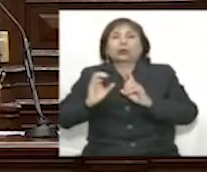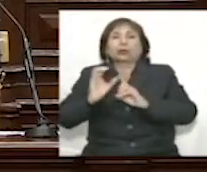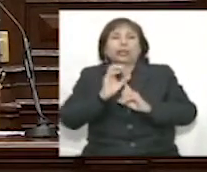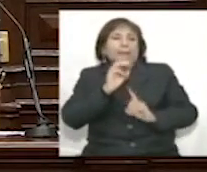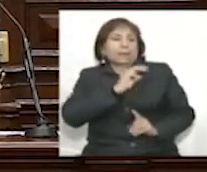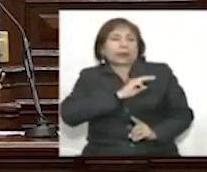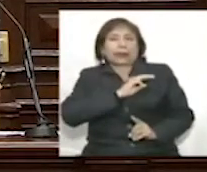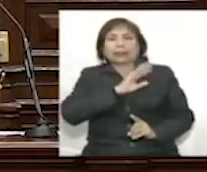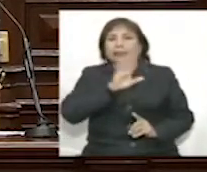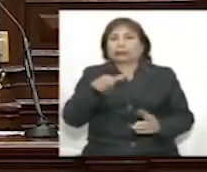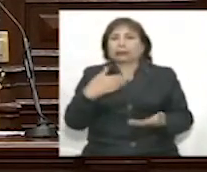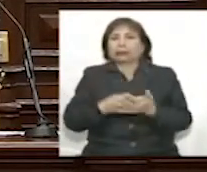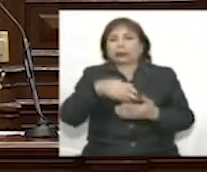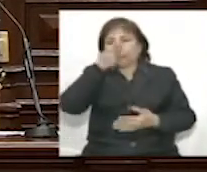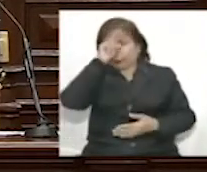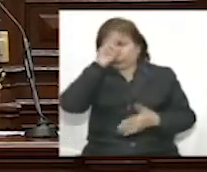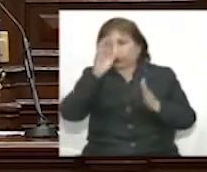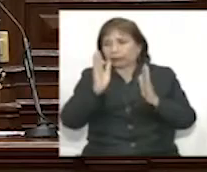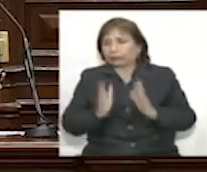y moral de todos los peruanos.